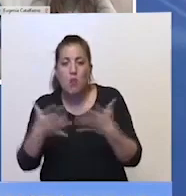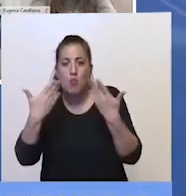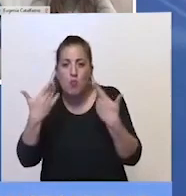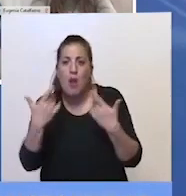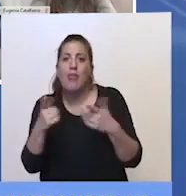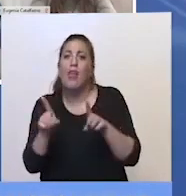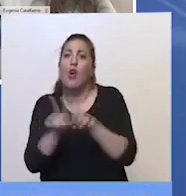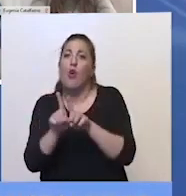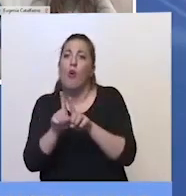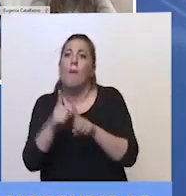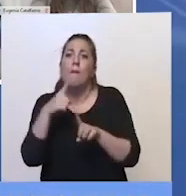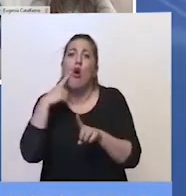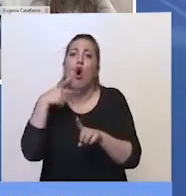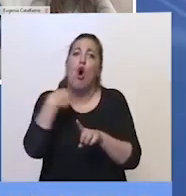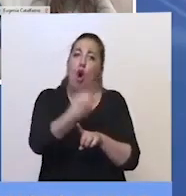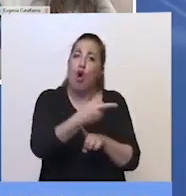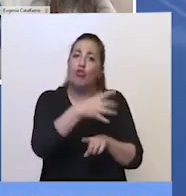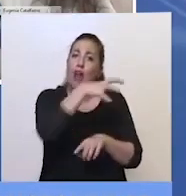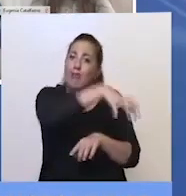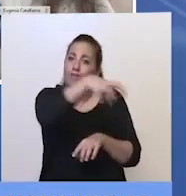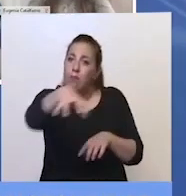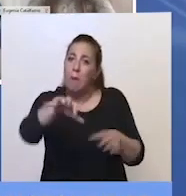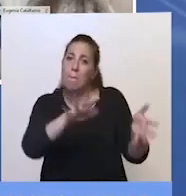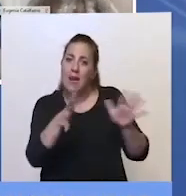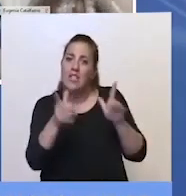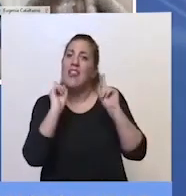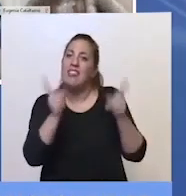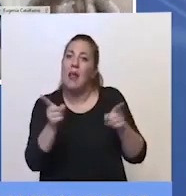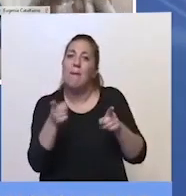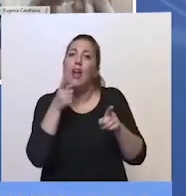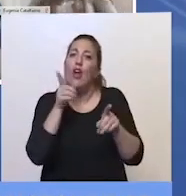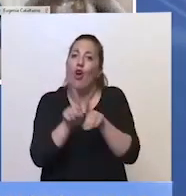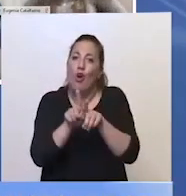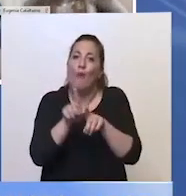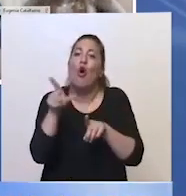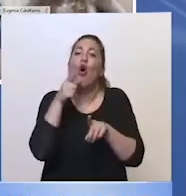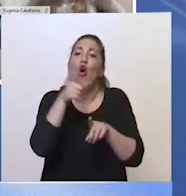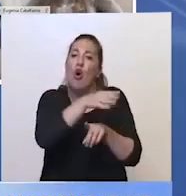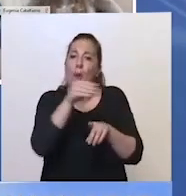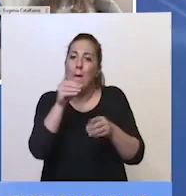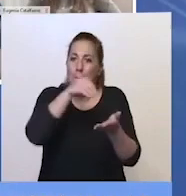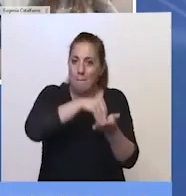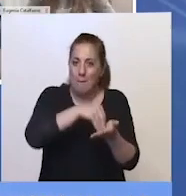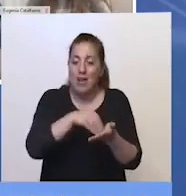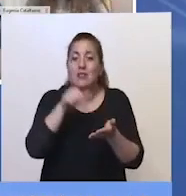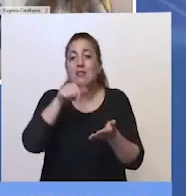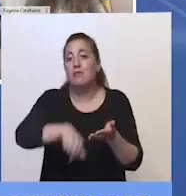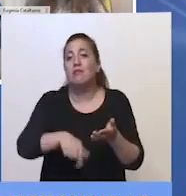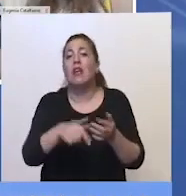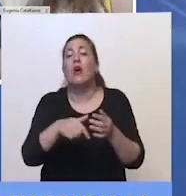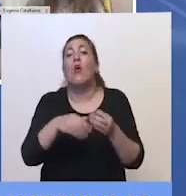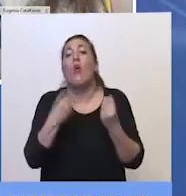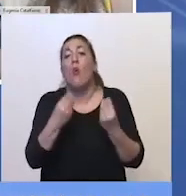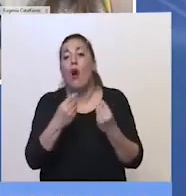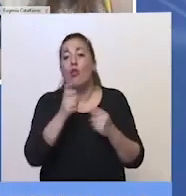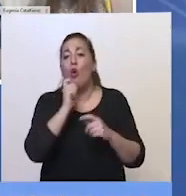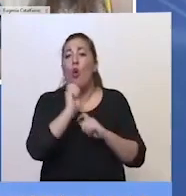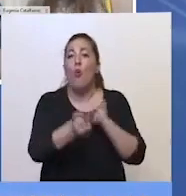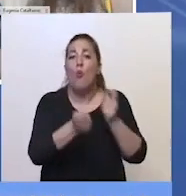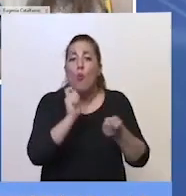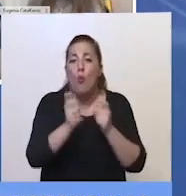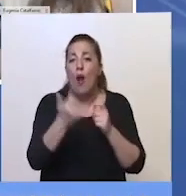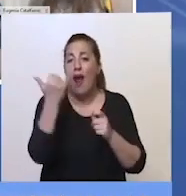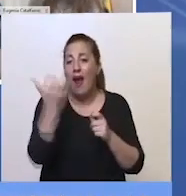a otras instituciones parecidas, especialmente para que cuando tengan alguna donación, un